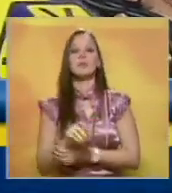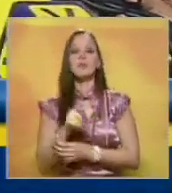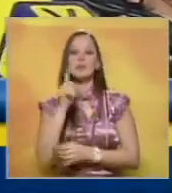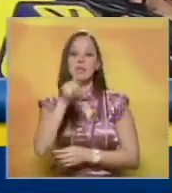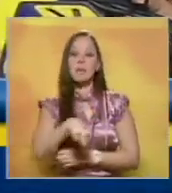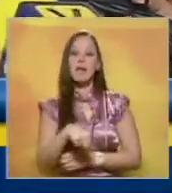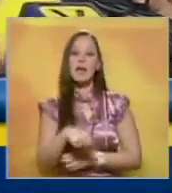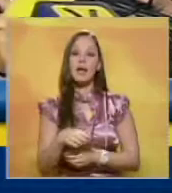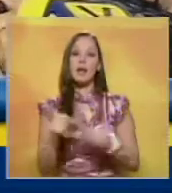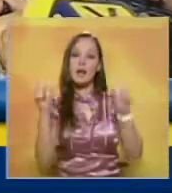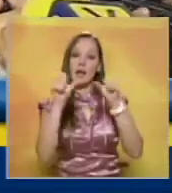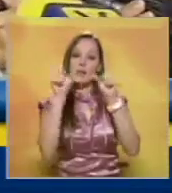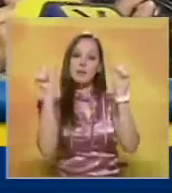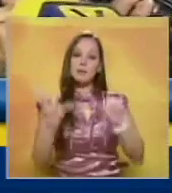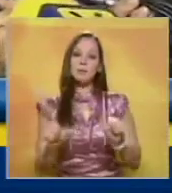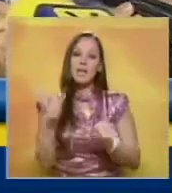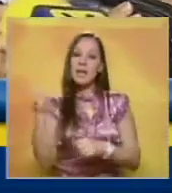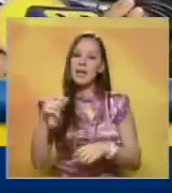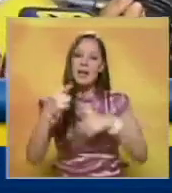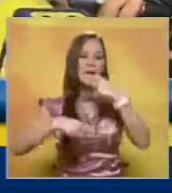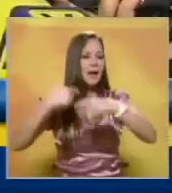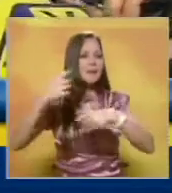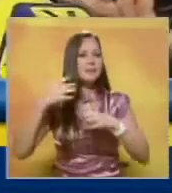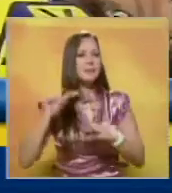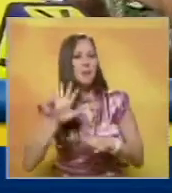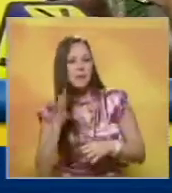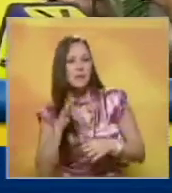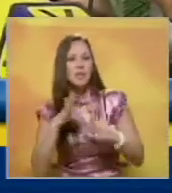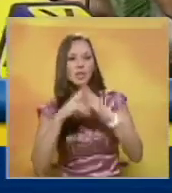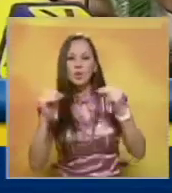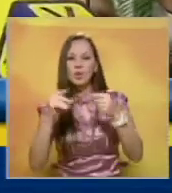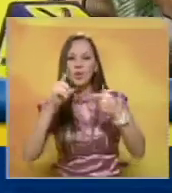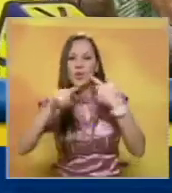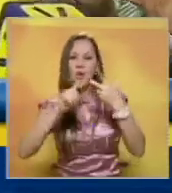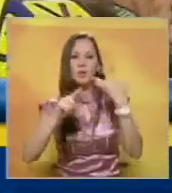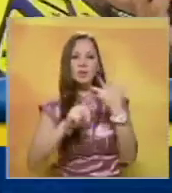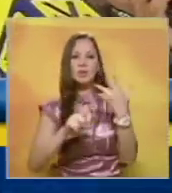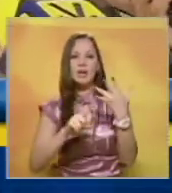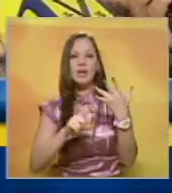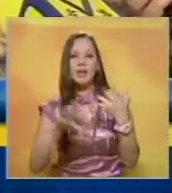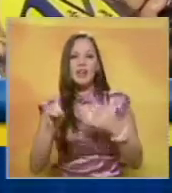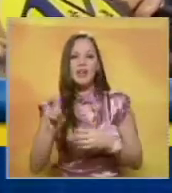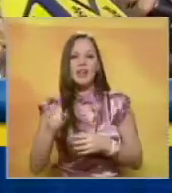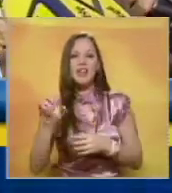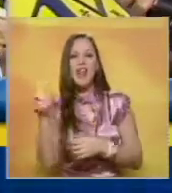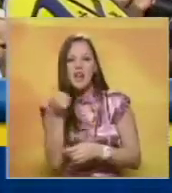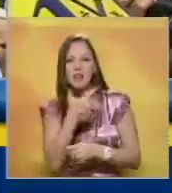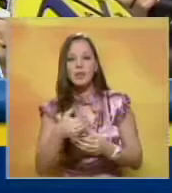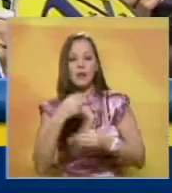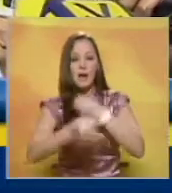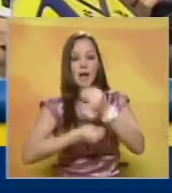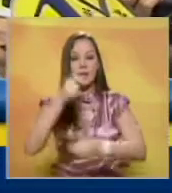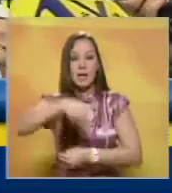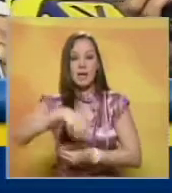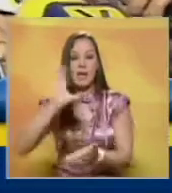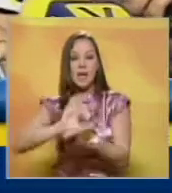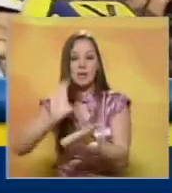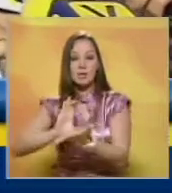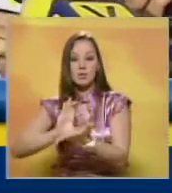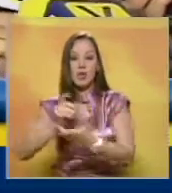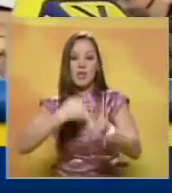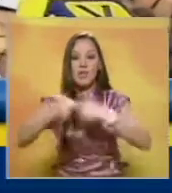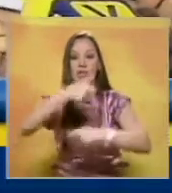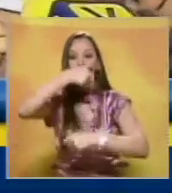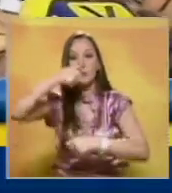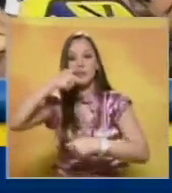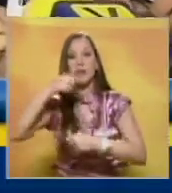seguridad ciudadana, porque casi todos los delitos importantes que ocurren permanentemente en nuestras ciudades, en todos los países de